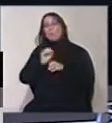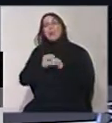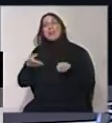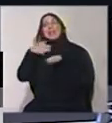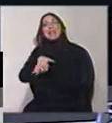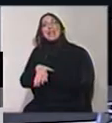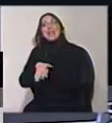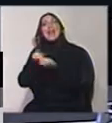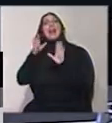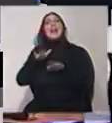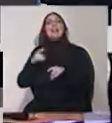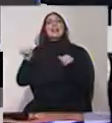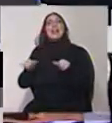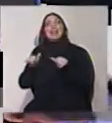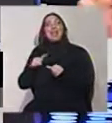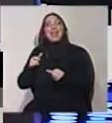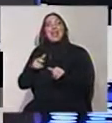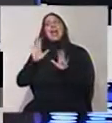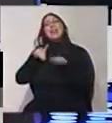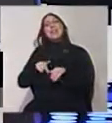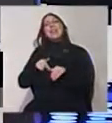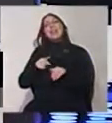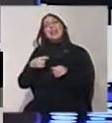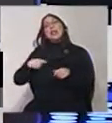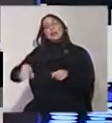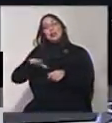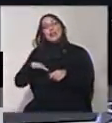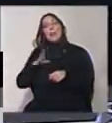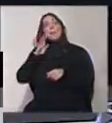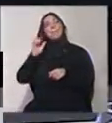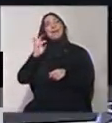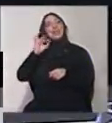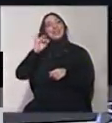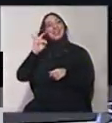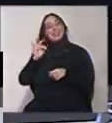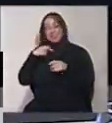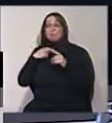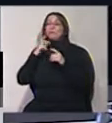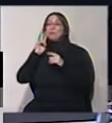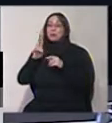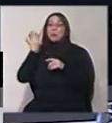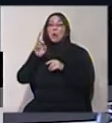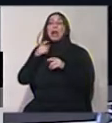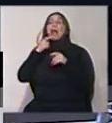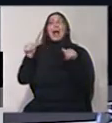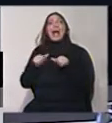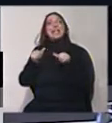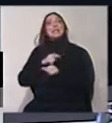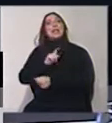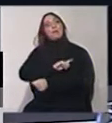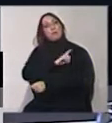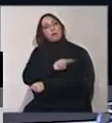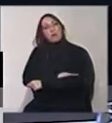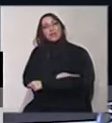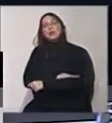tareas de la sociedad, lo escuchaba Petit, el comisionado parlamentario, y yo creo que hay que seguir, y se viene haciendo un esfuerzo en eso, en tratar